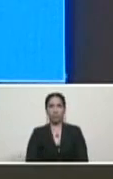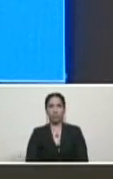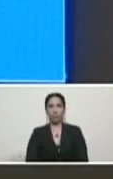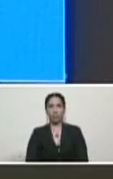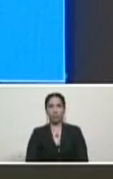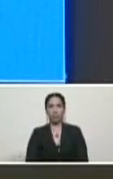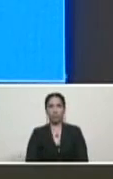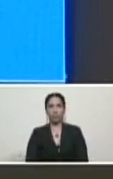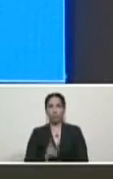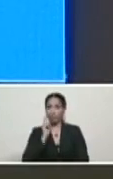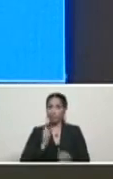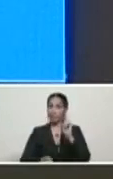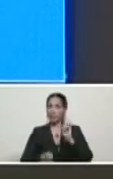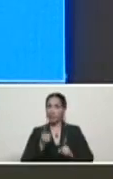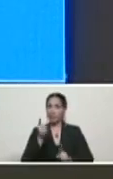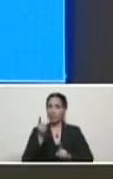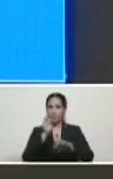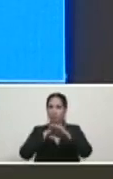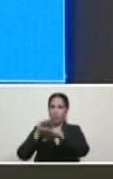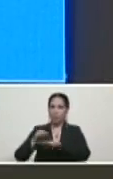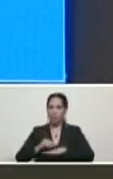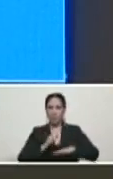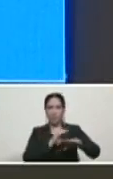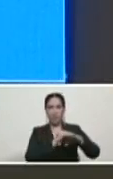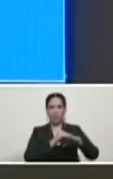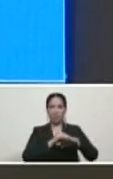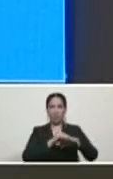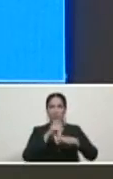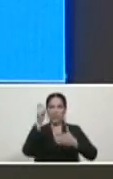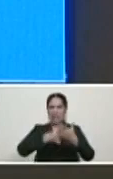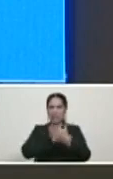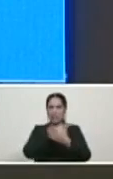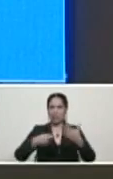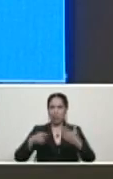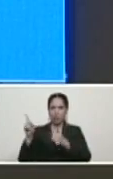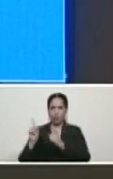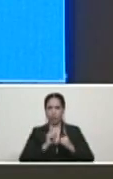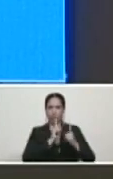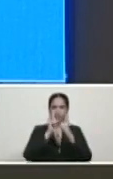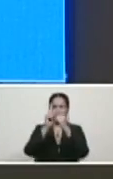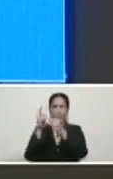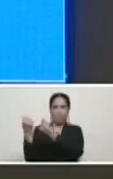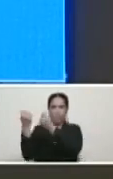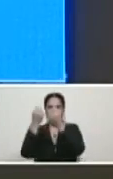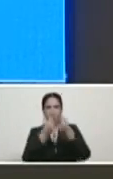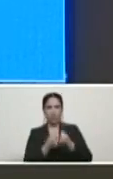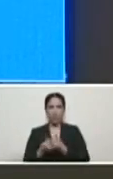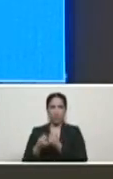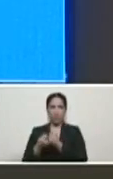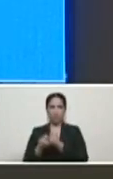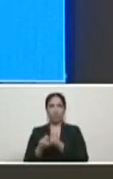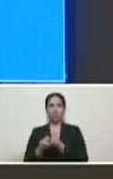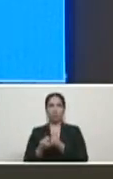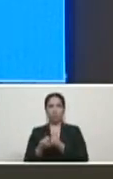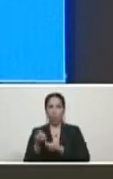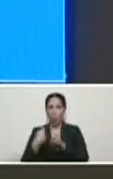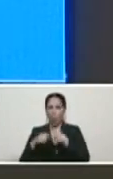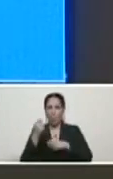A veces con las llamadas y pretendidas sanciones y la persecución financiera, económica,